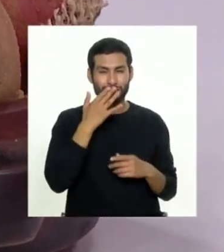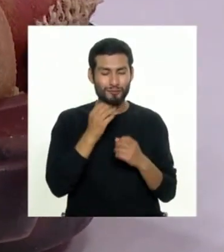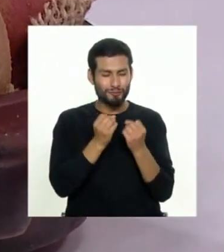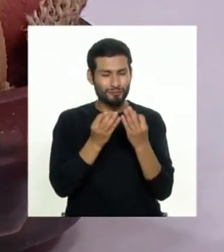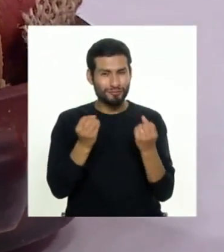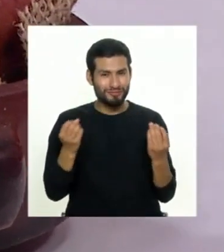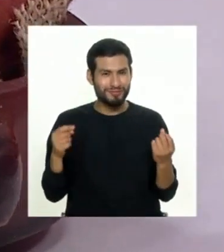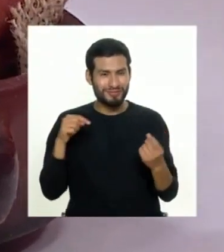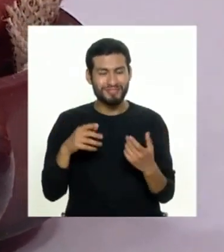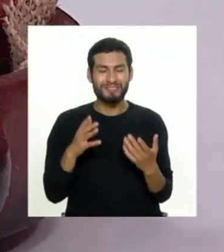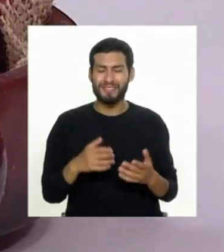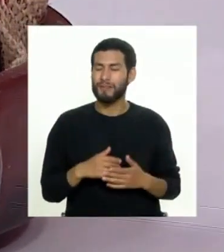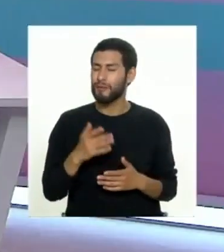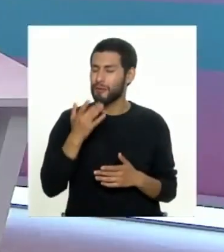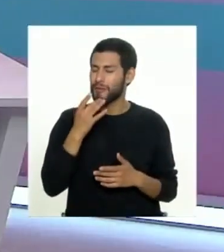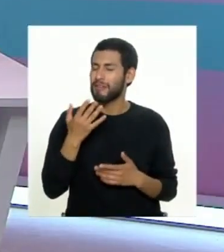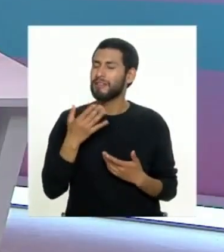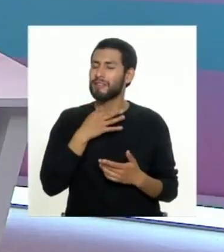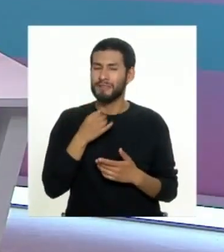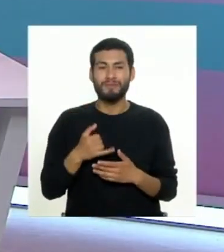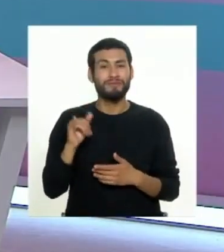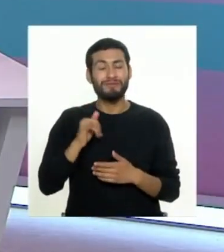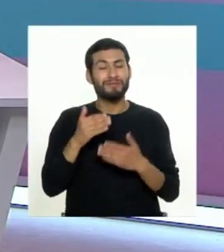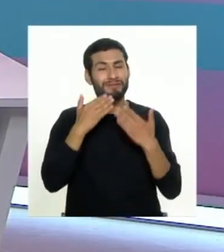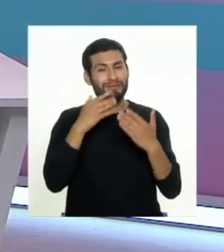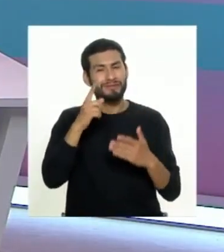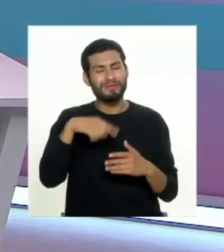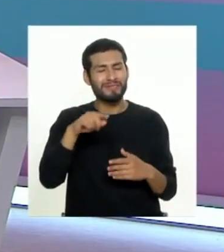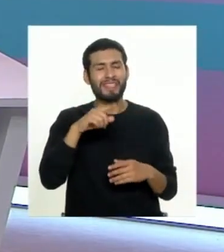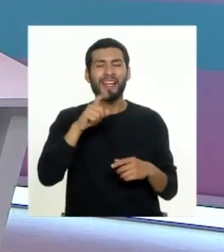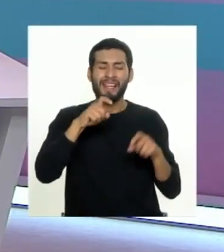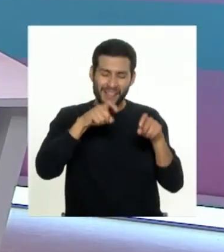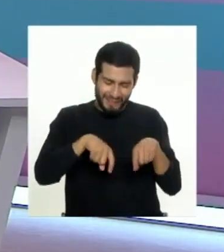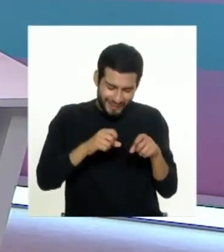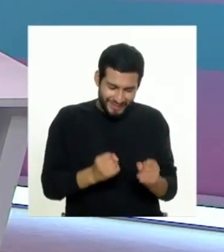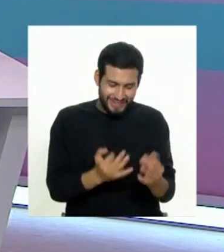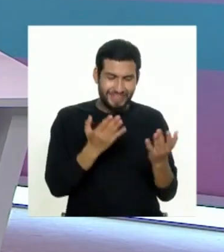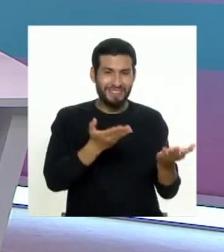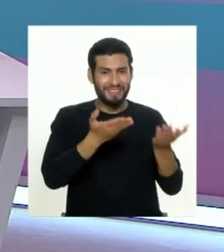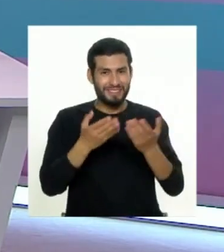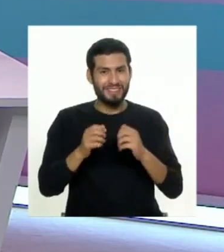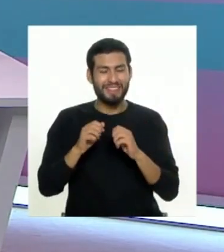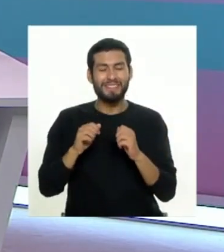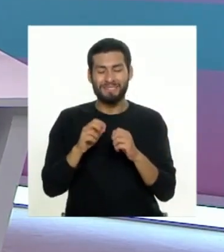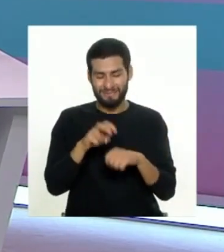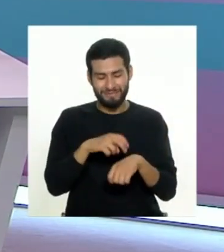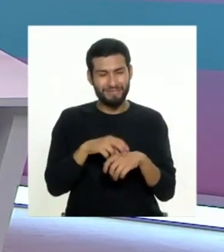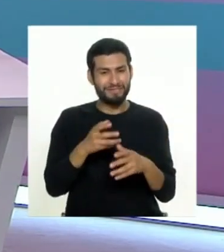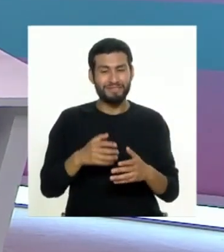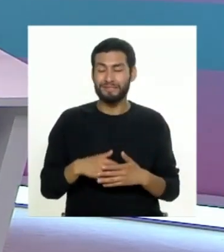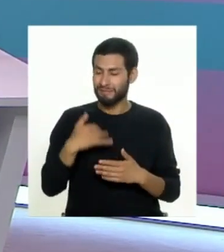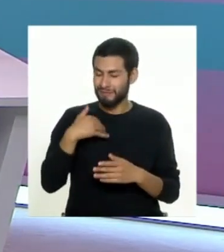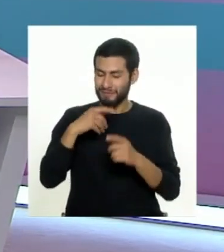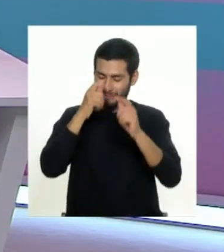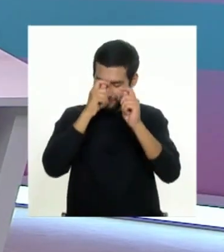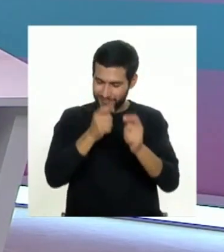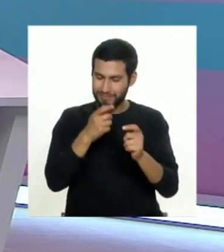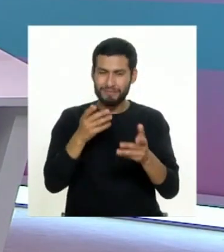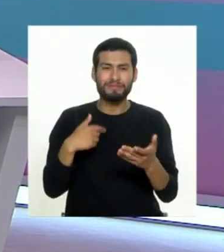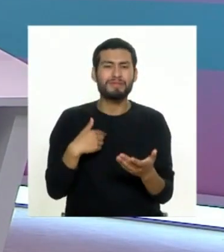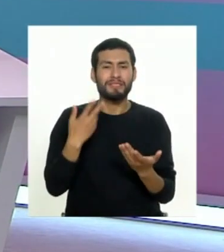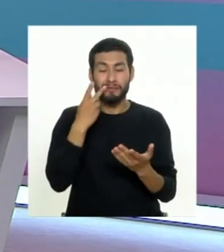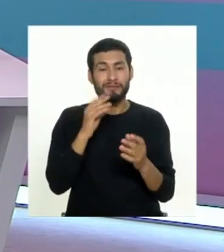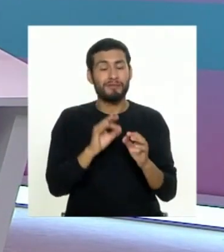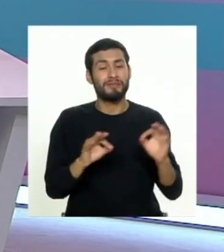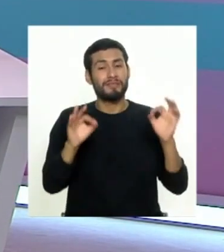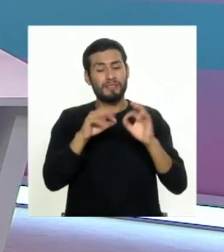son muy, muy sabrosas. Y agradecer siempre a nuestros agricultores, que gracias a ellos tenemos esta papita así tan rica. Es, porque a ellos es el homenaje, ¿no? O sea, sí, lo que queremos es resaltar